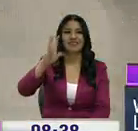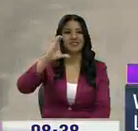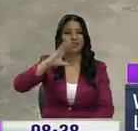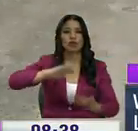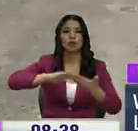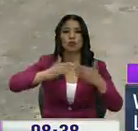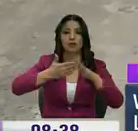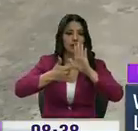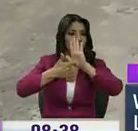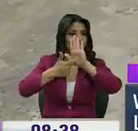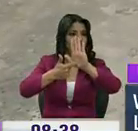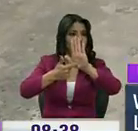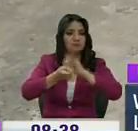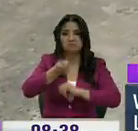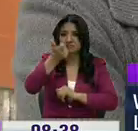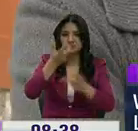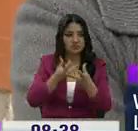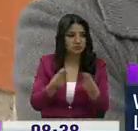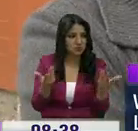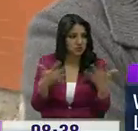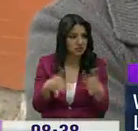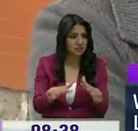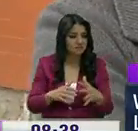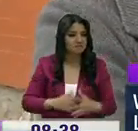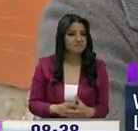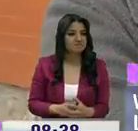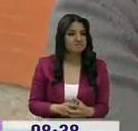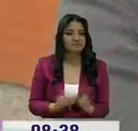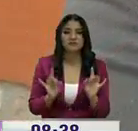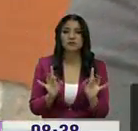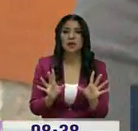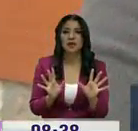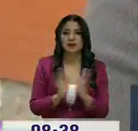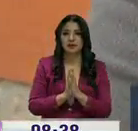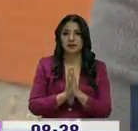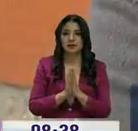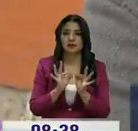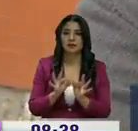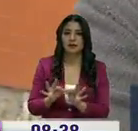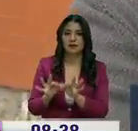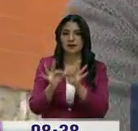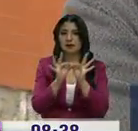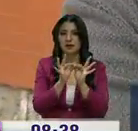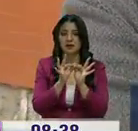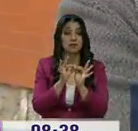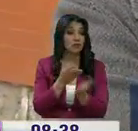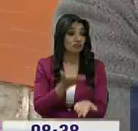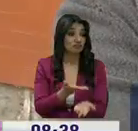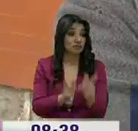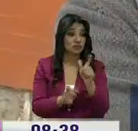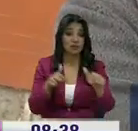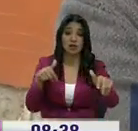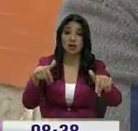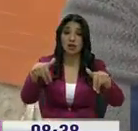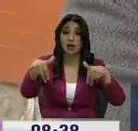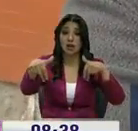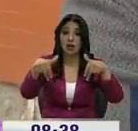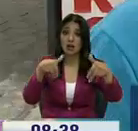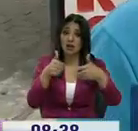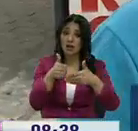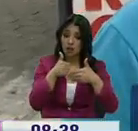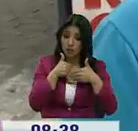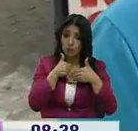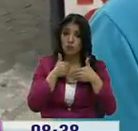y a los pocos días el daño fue reparado. No, buena hora que han compuesto, porque eso es para los que transitan, que nos sirve de